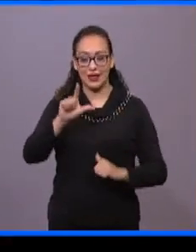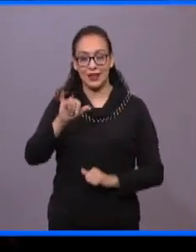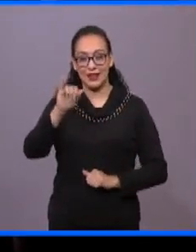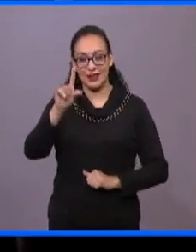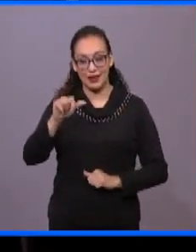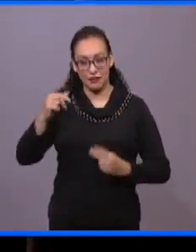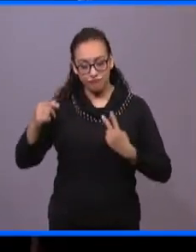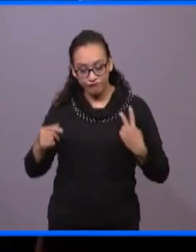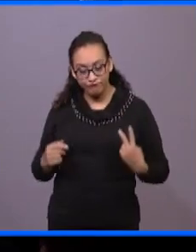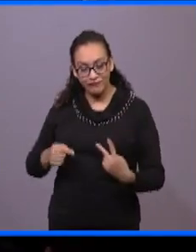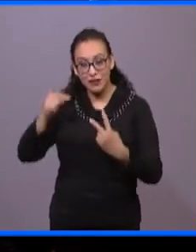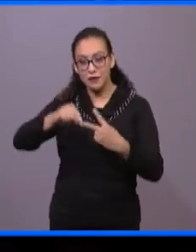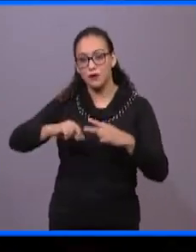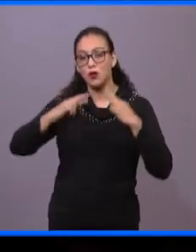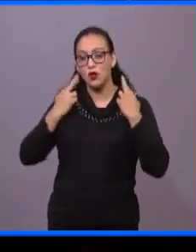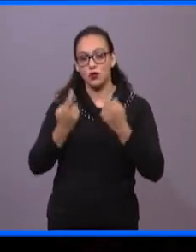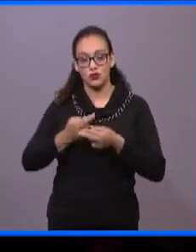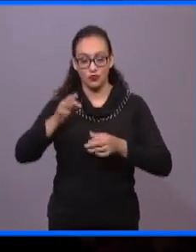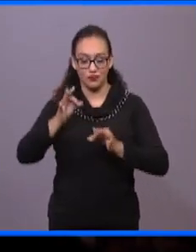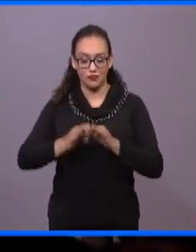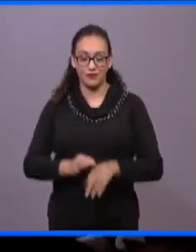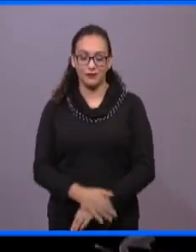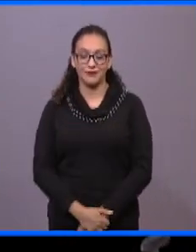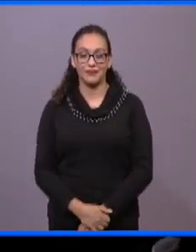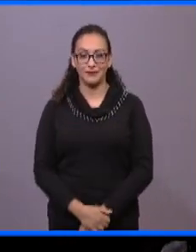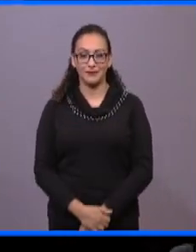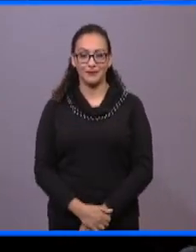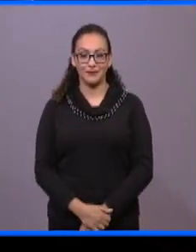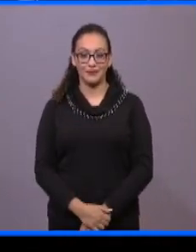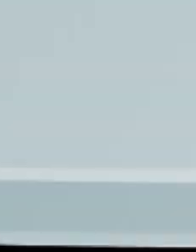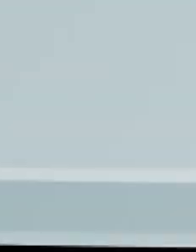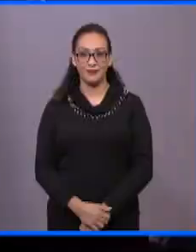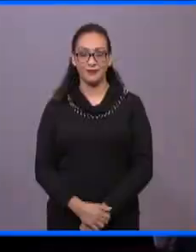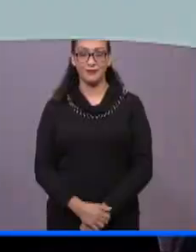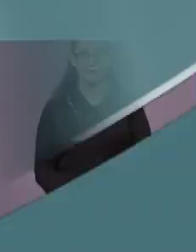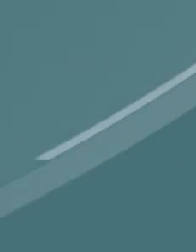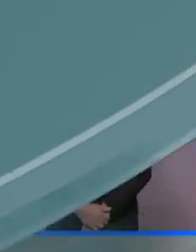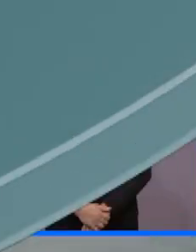el canal del Poder Judicial de la Federación, Laura Murillo.